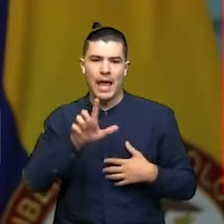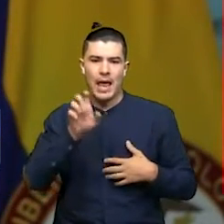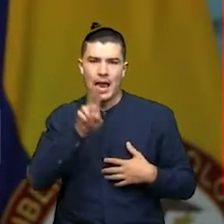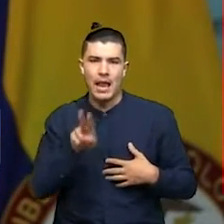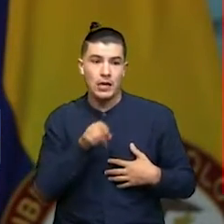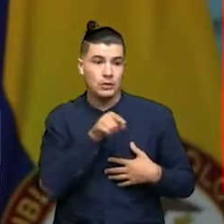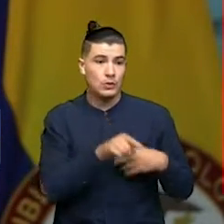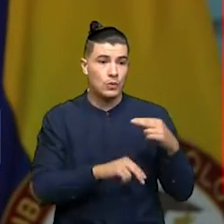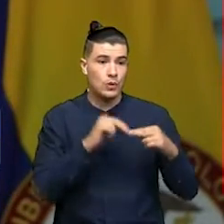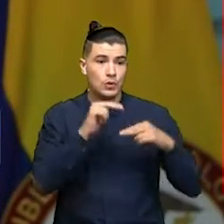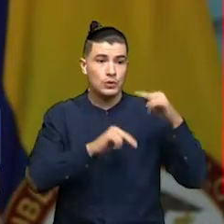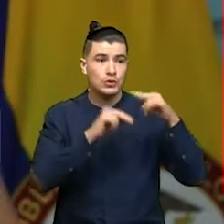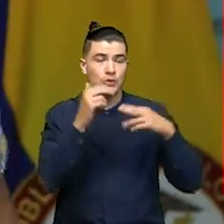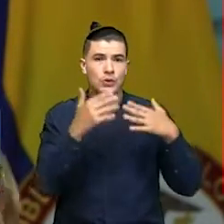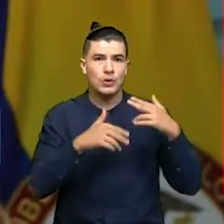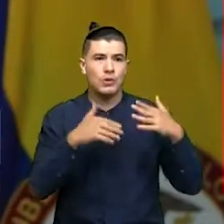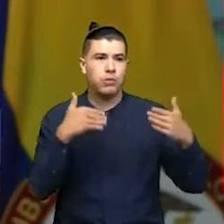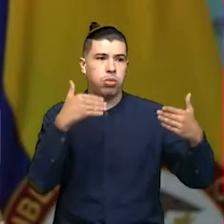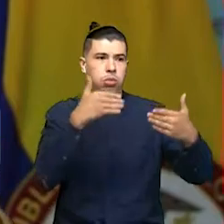6 años.